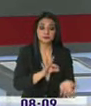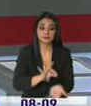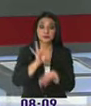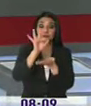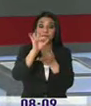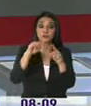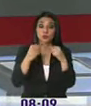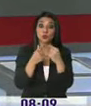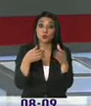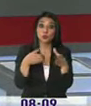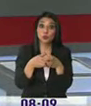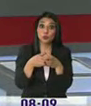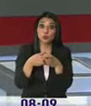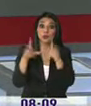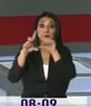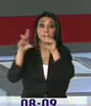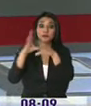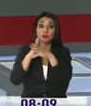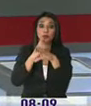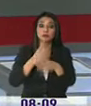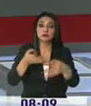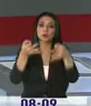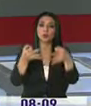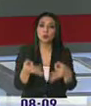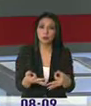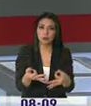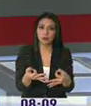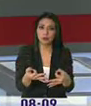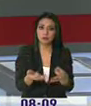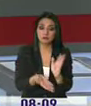del gremio aseguran que han cumplido con su parte y